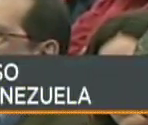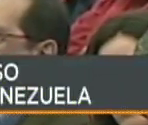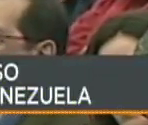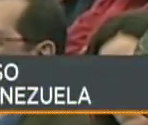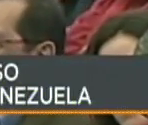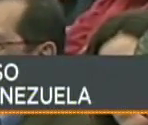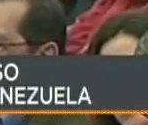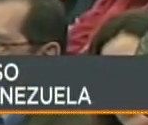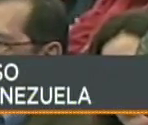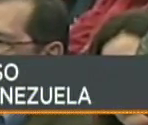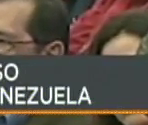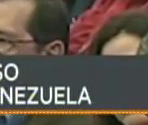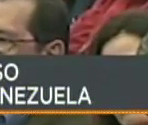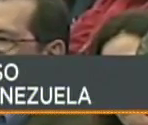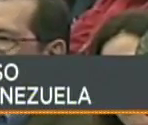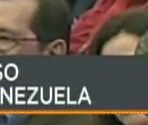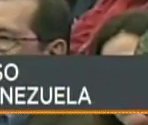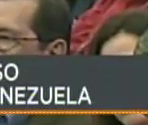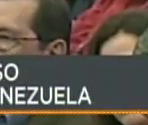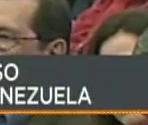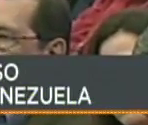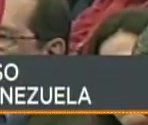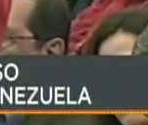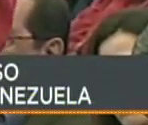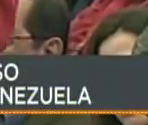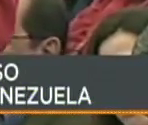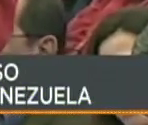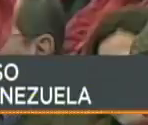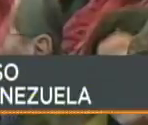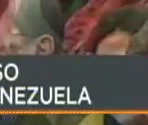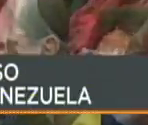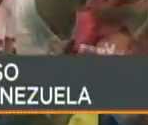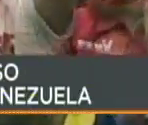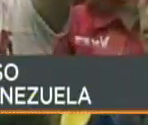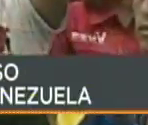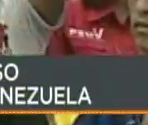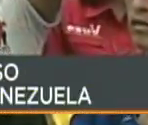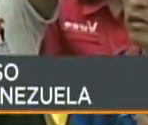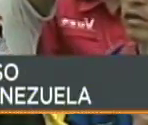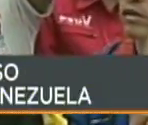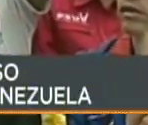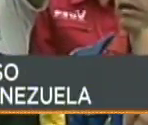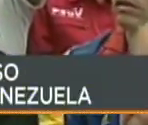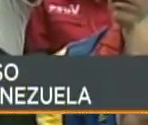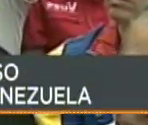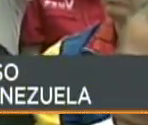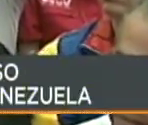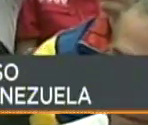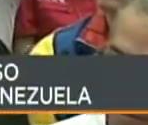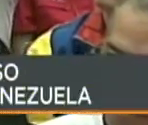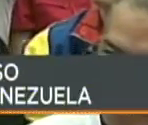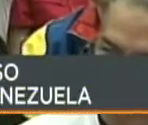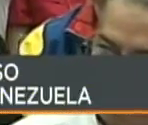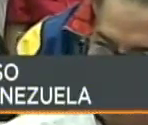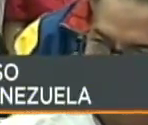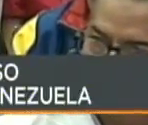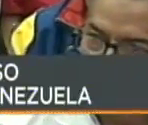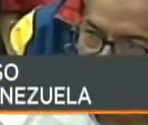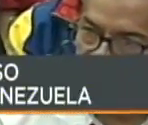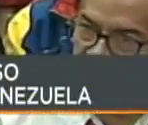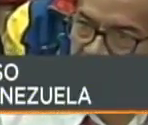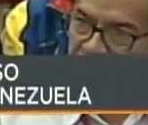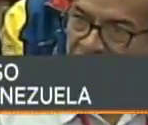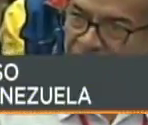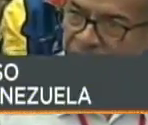y mucho de esta cara tiene que ver con la energía y debo hacerle un reconocimiento a la energía que nos inyectan los